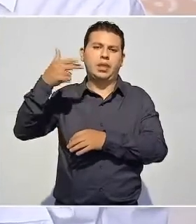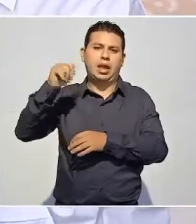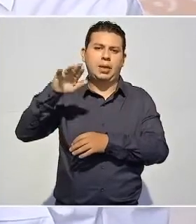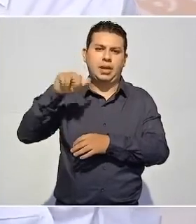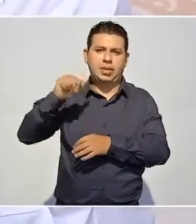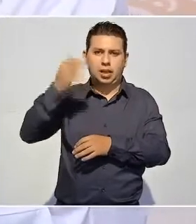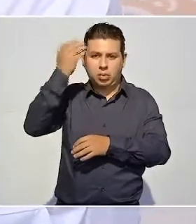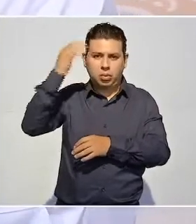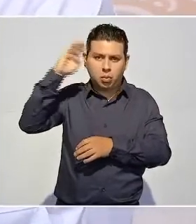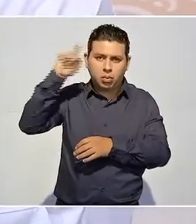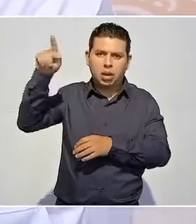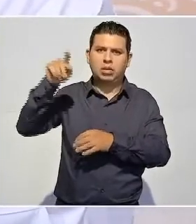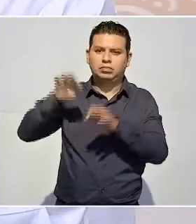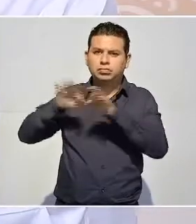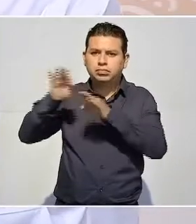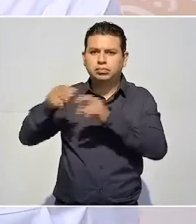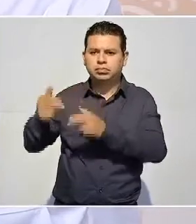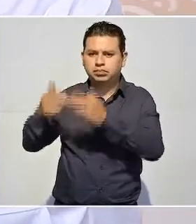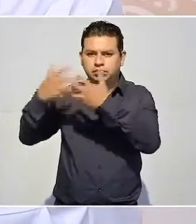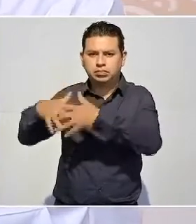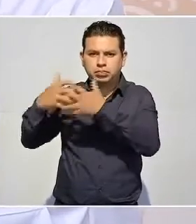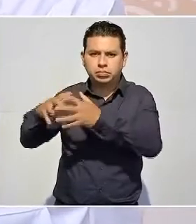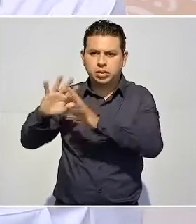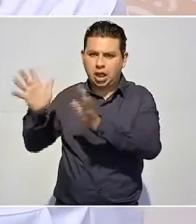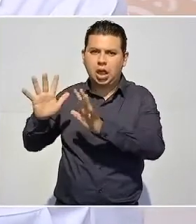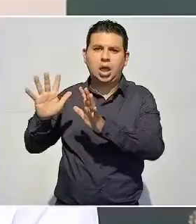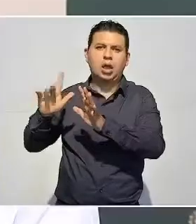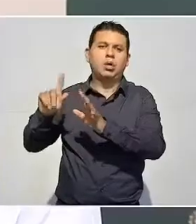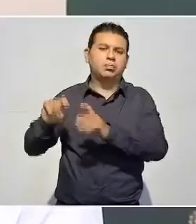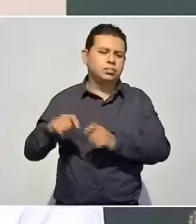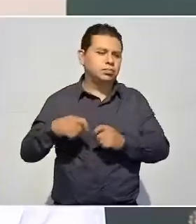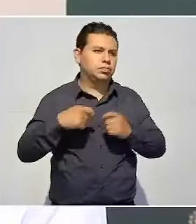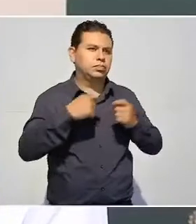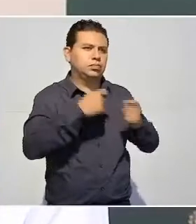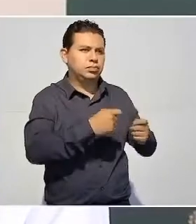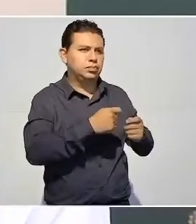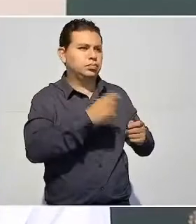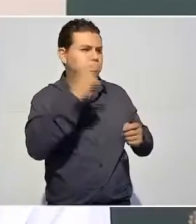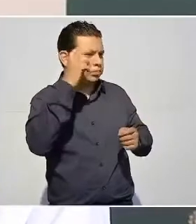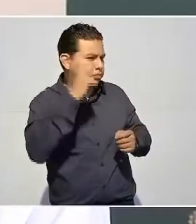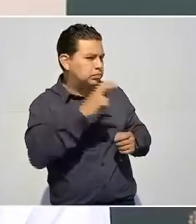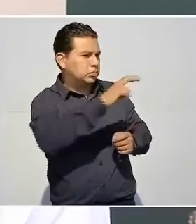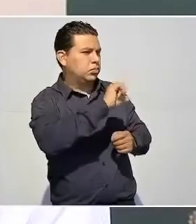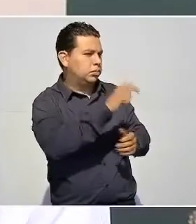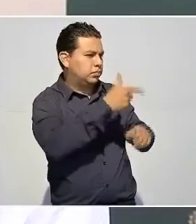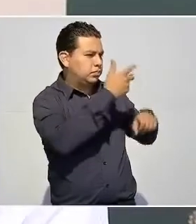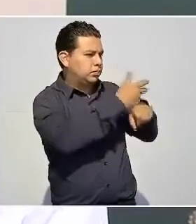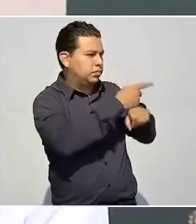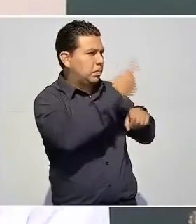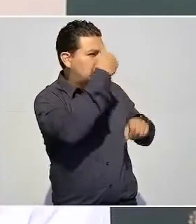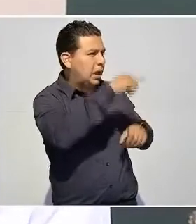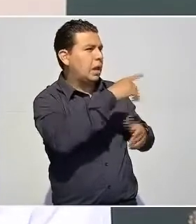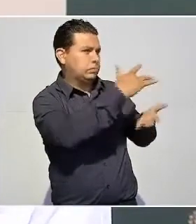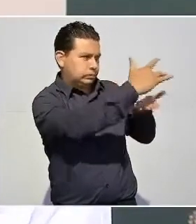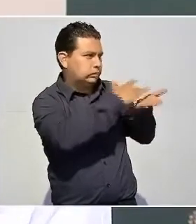viajó después a Nueva Orleans en busca de apoyo para la causa de la